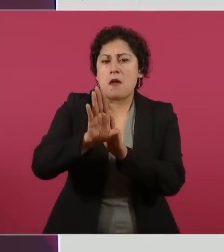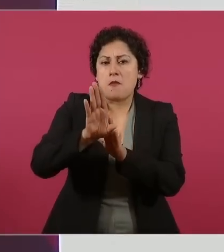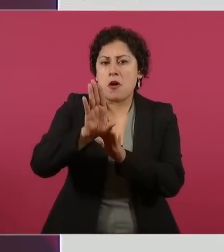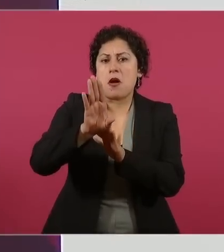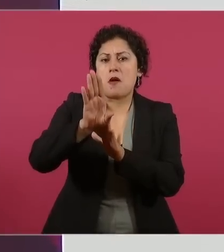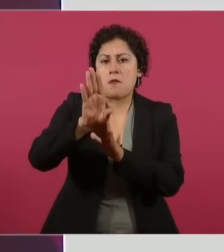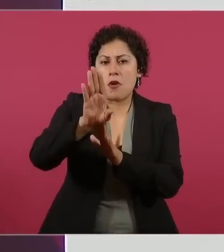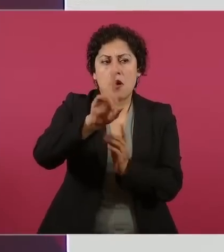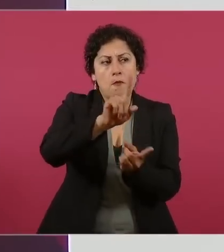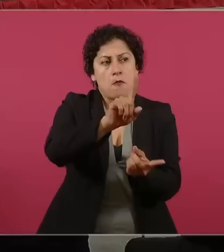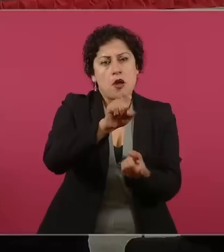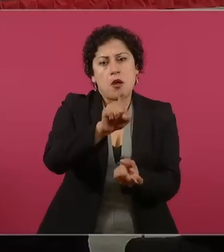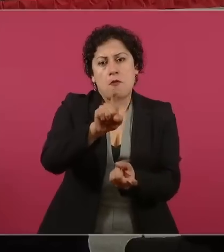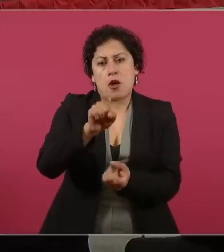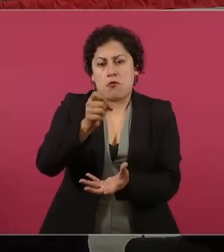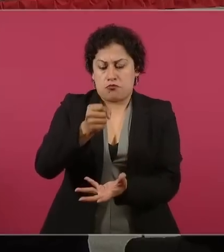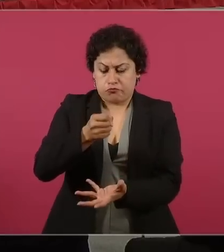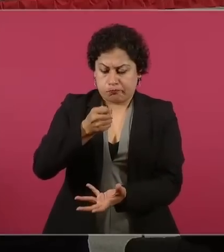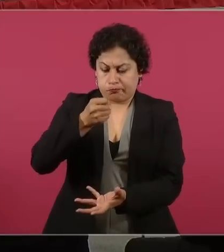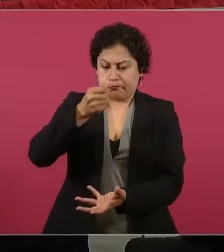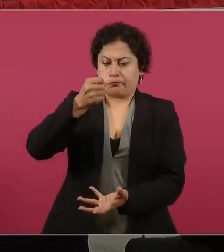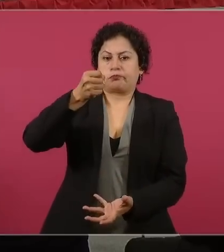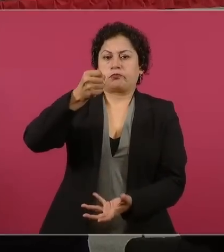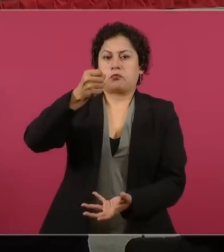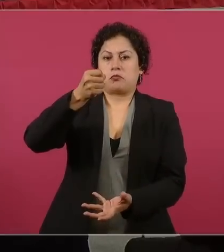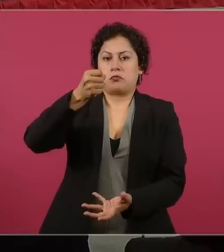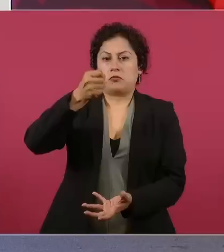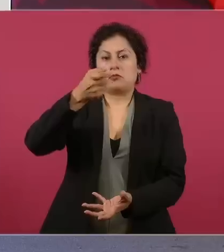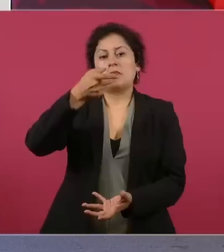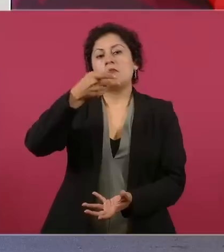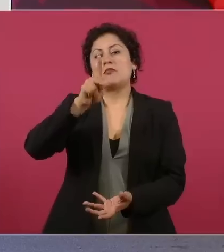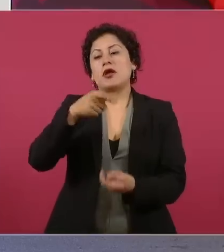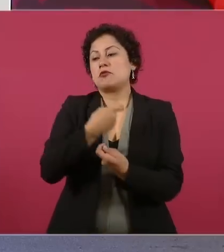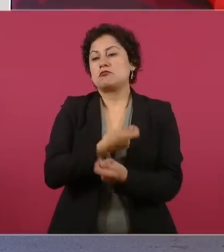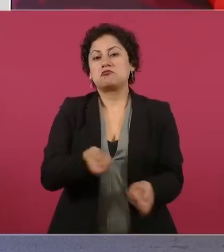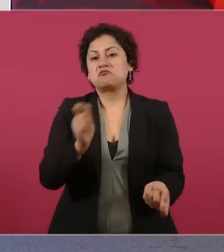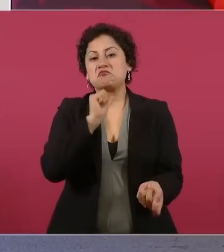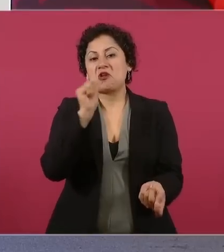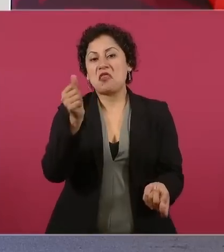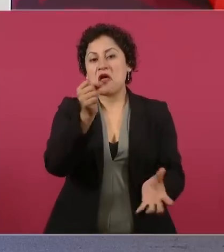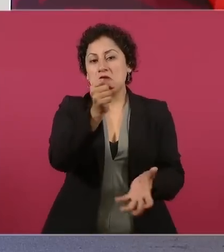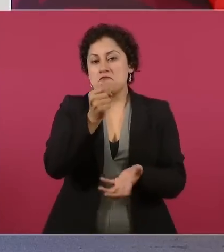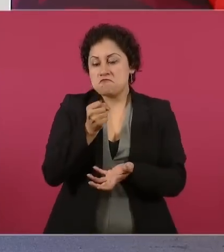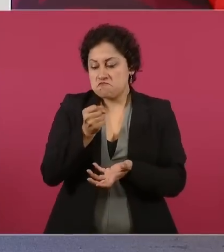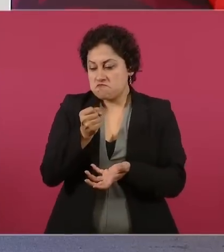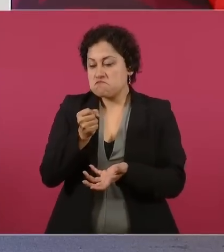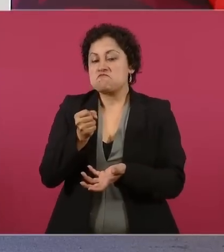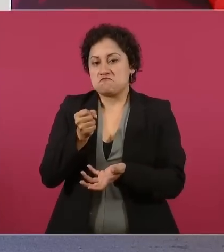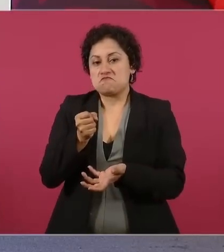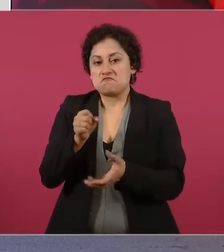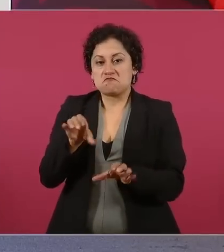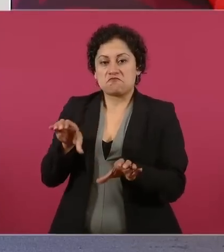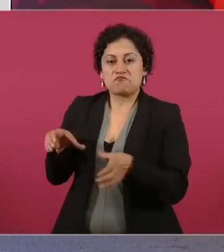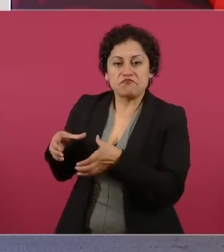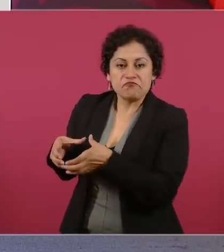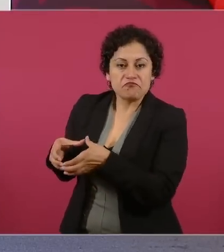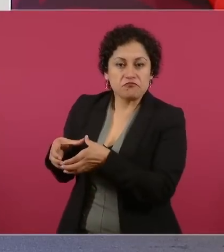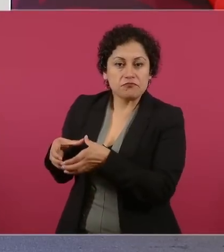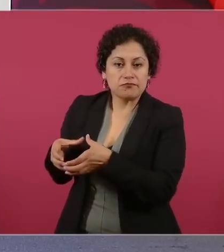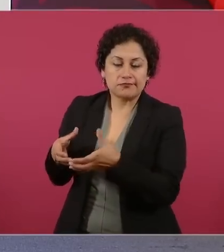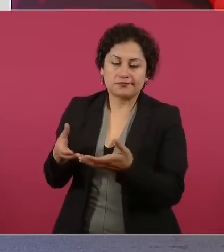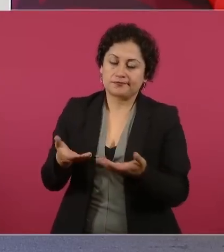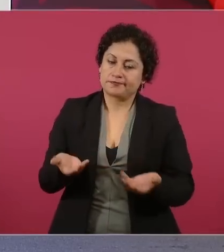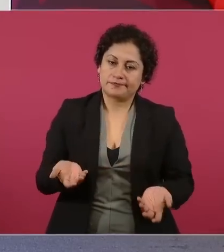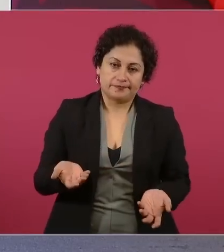el ingreso en unas cuantas manos. Y como se demostró en encuesta